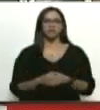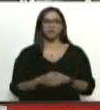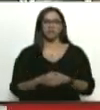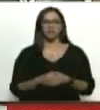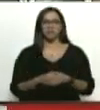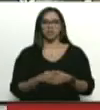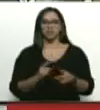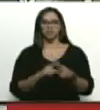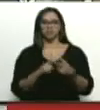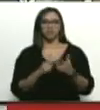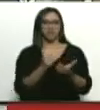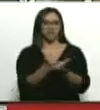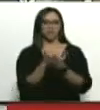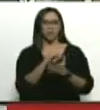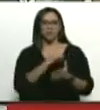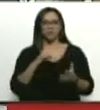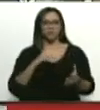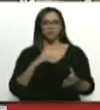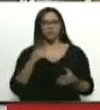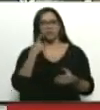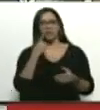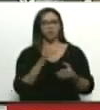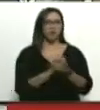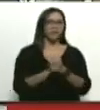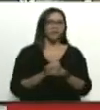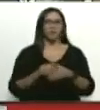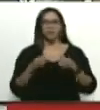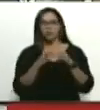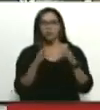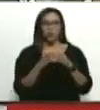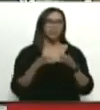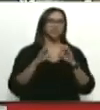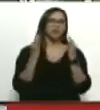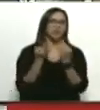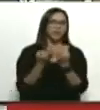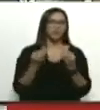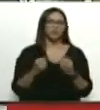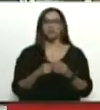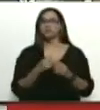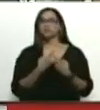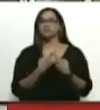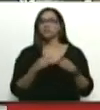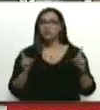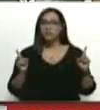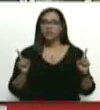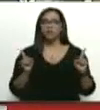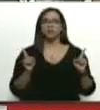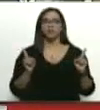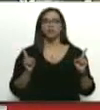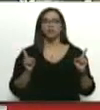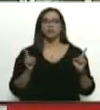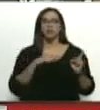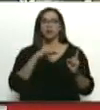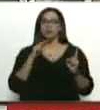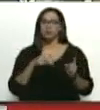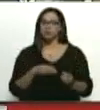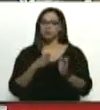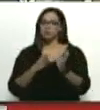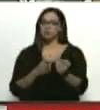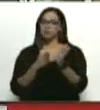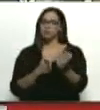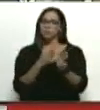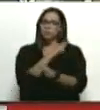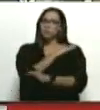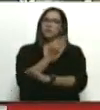pues en beneficios personales para él, para sus amigos, para su grupo, para su familia. Al contrario, hemos sido muy, pero muy severos en